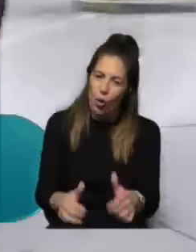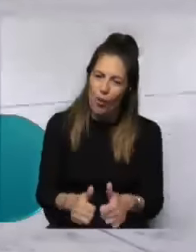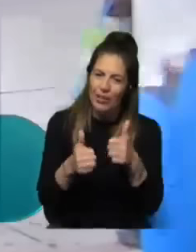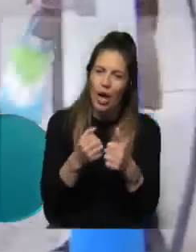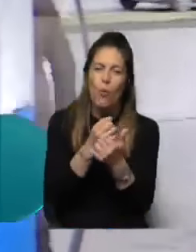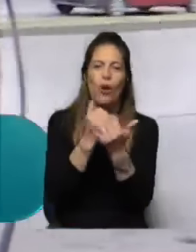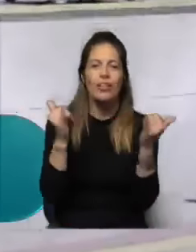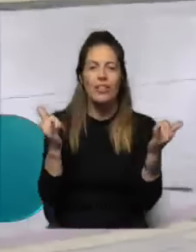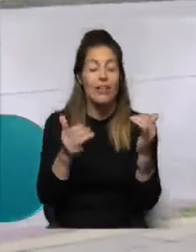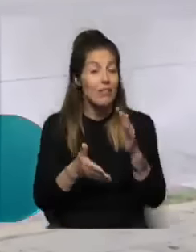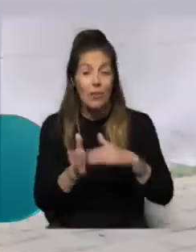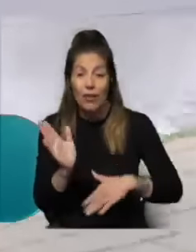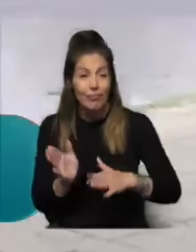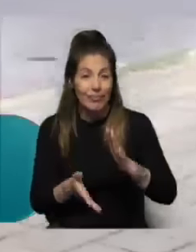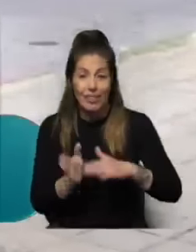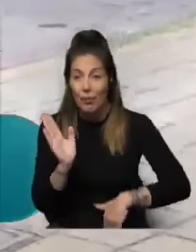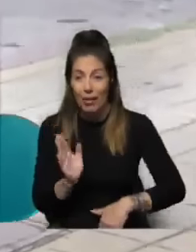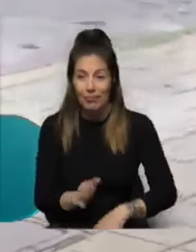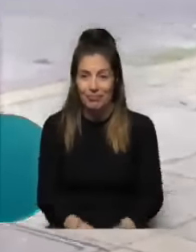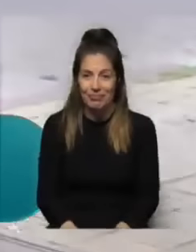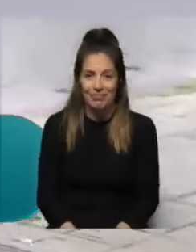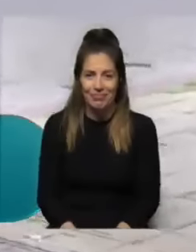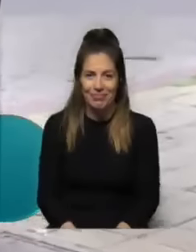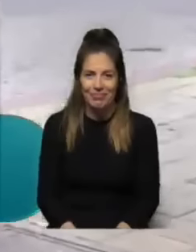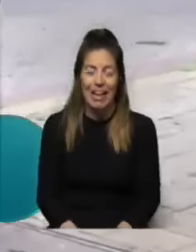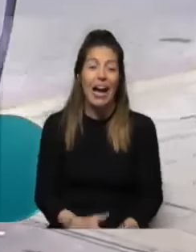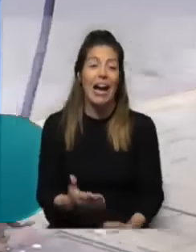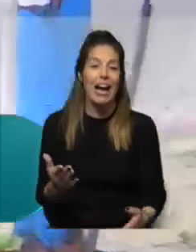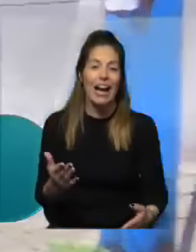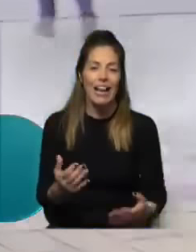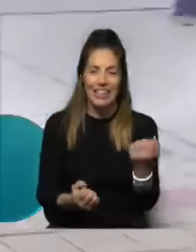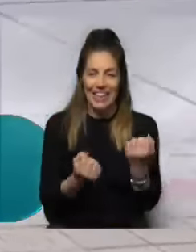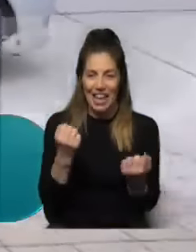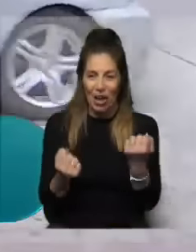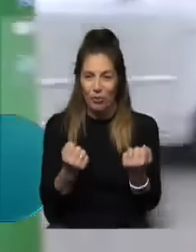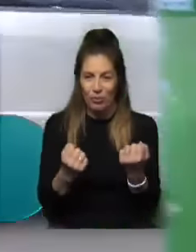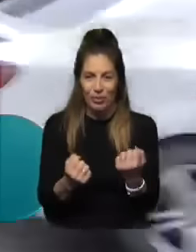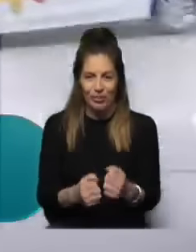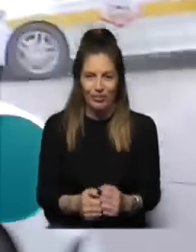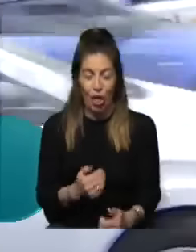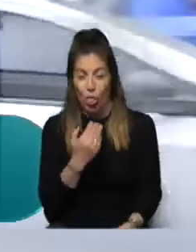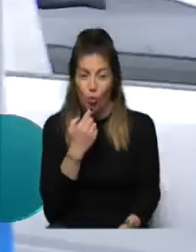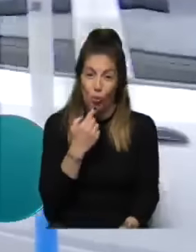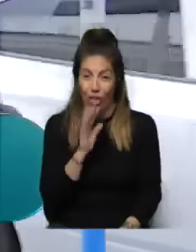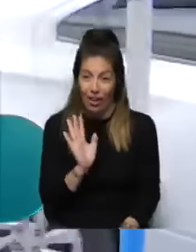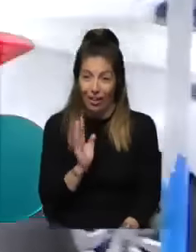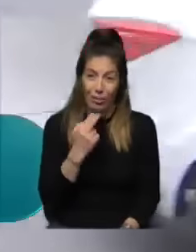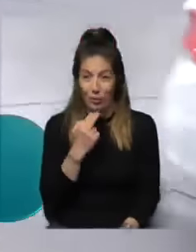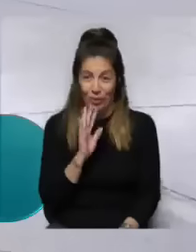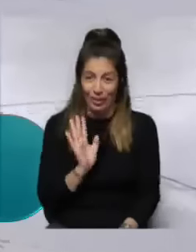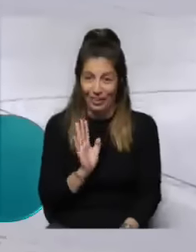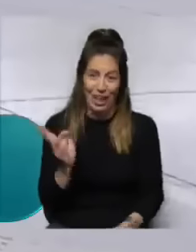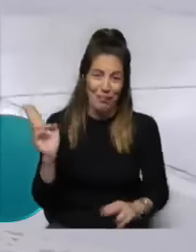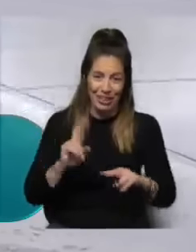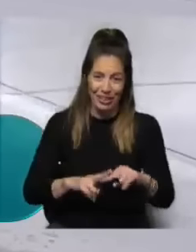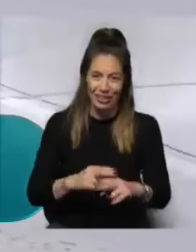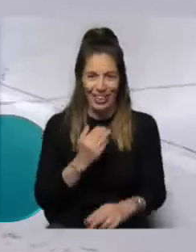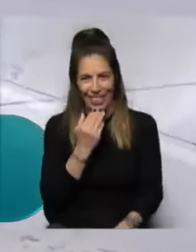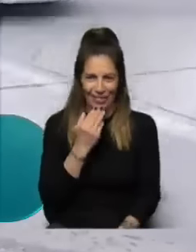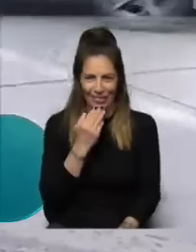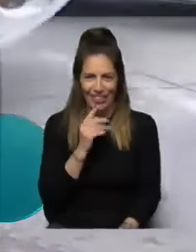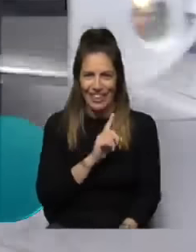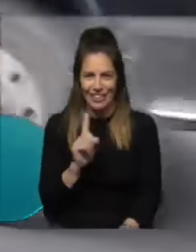día, se va, claro, cruza cada rol. ¡Ay, el auto! ¡Ay! Claro, dudó, la mató la duda. No la mató la duda,